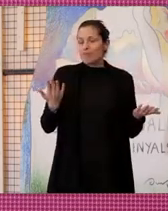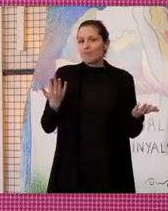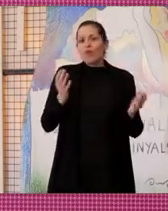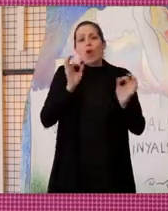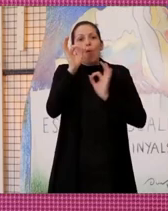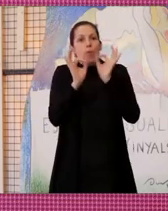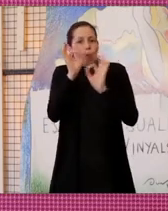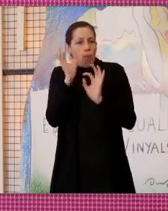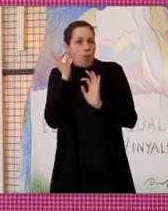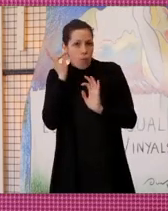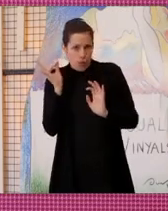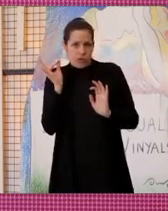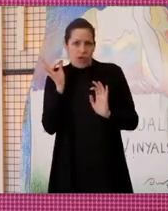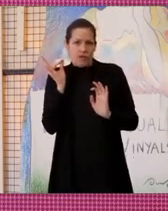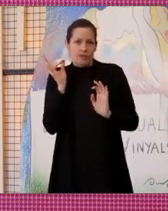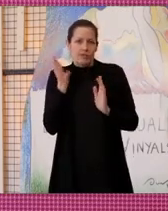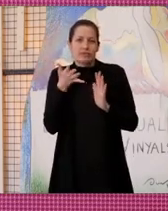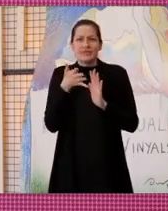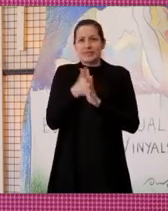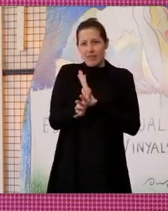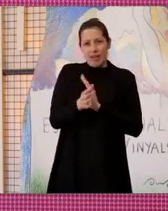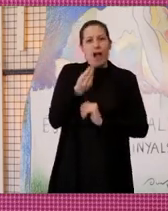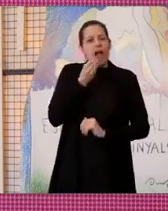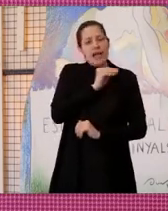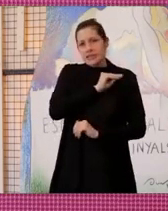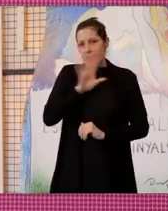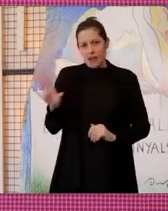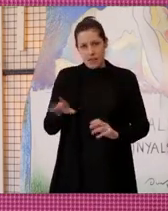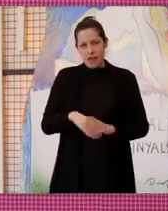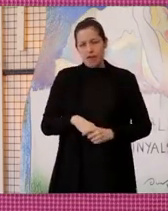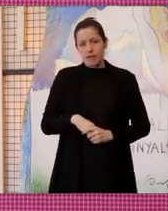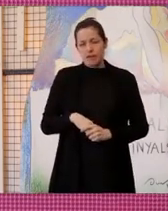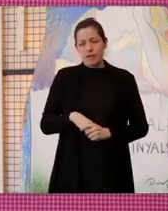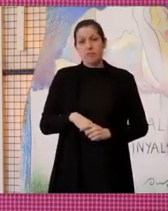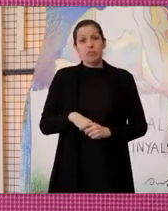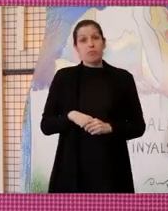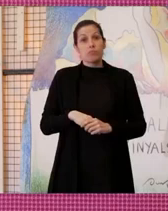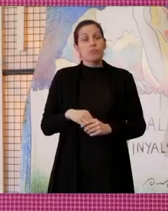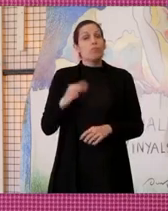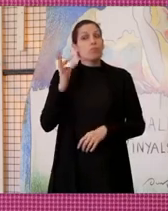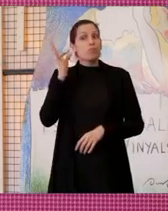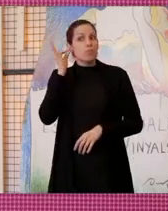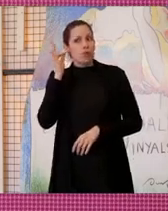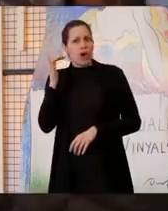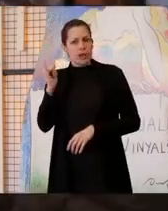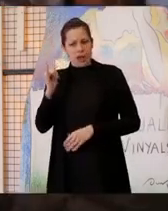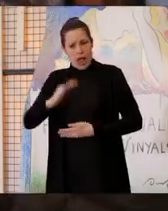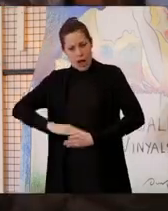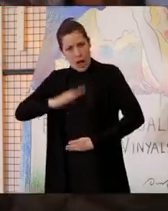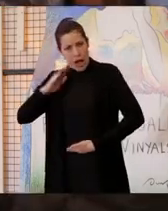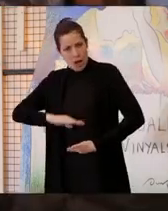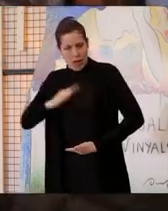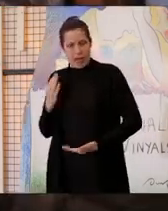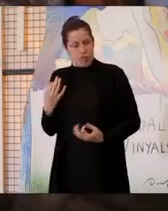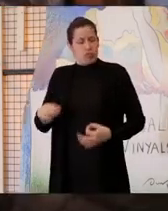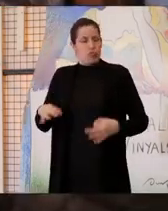sin prejuicios sexistas entre las mujeres salen las más capaces como es como es